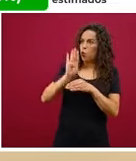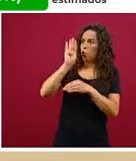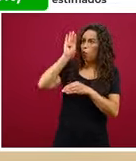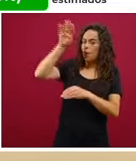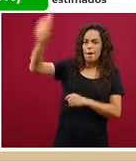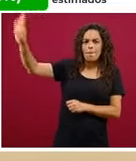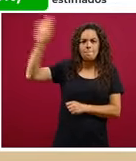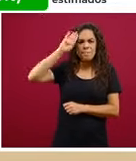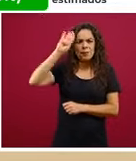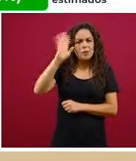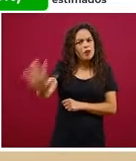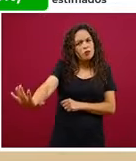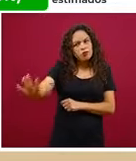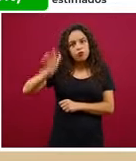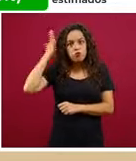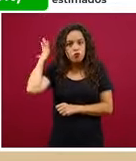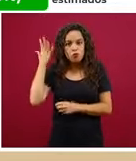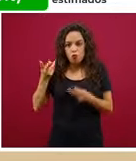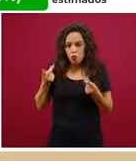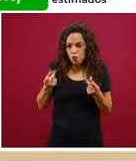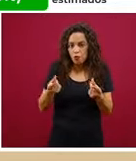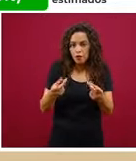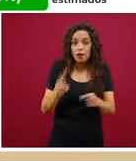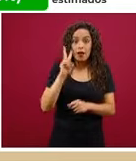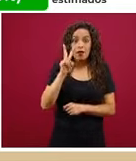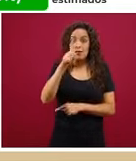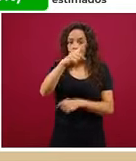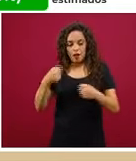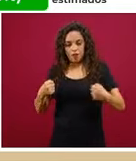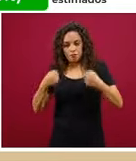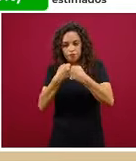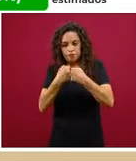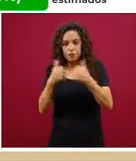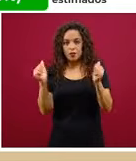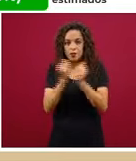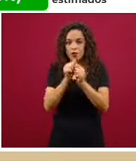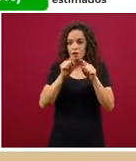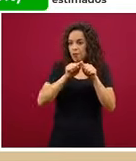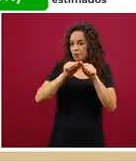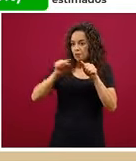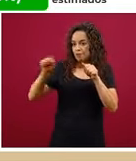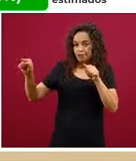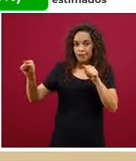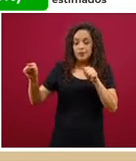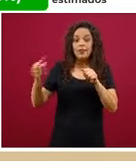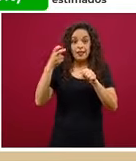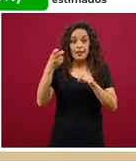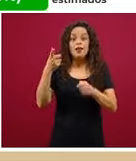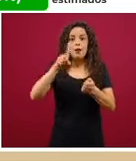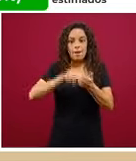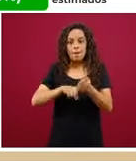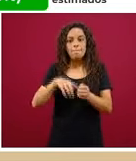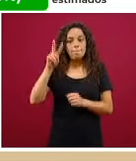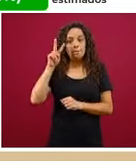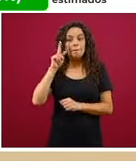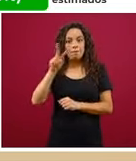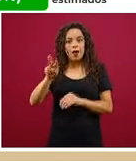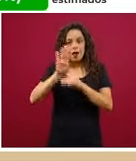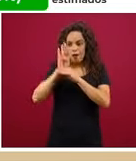Vemos unas líneas que están más pegadas hacia lo horizontal, es decir, un ángulo bastante empinado, lo cual habla de